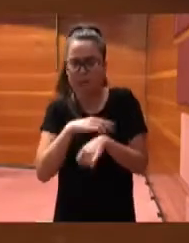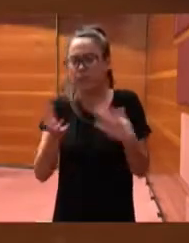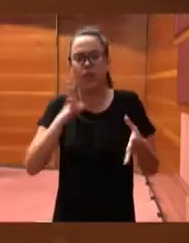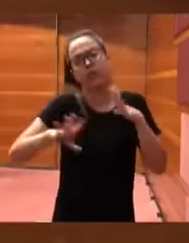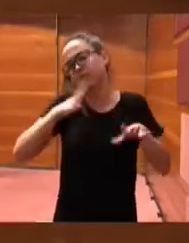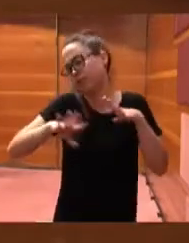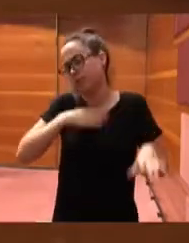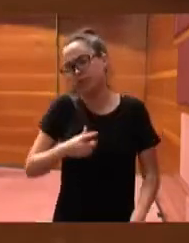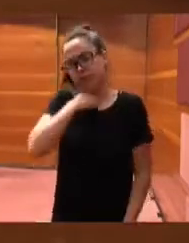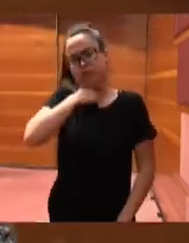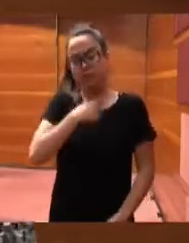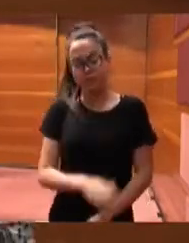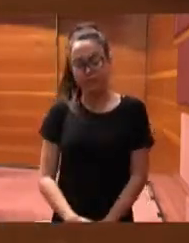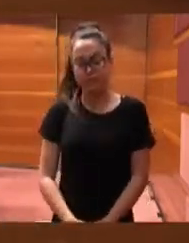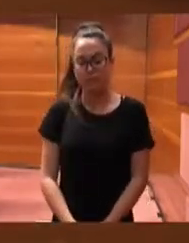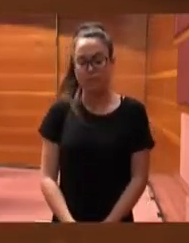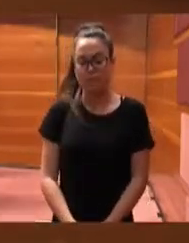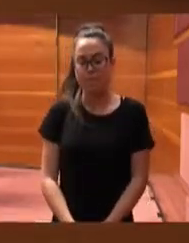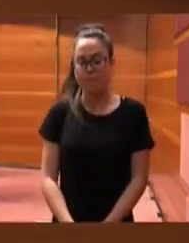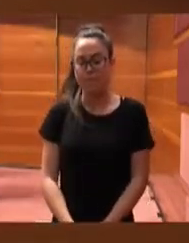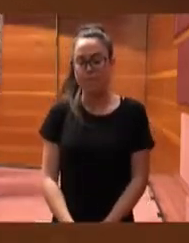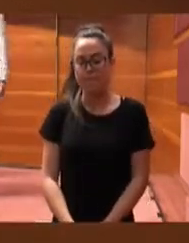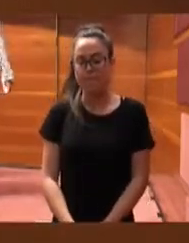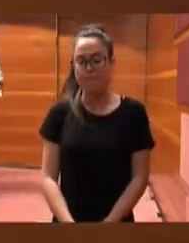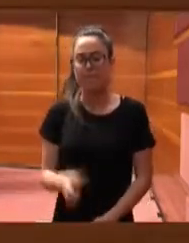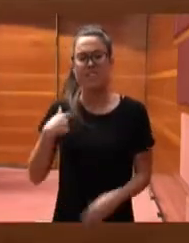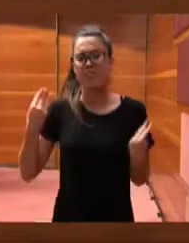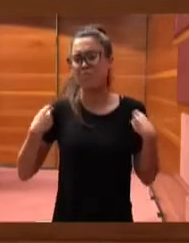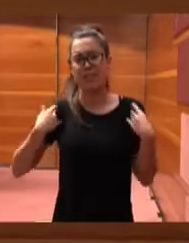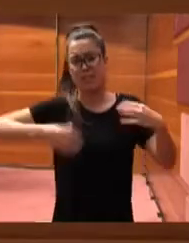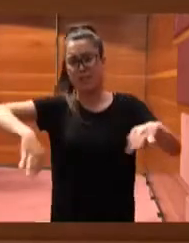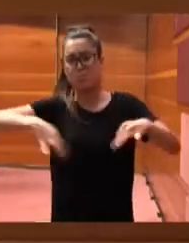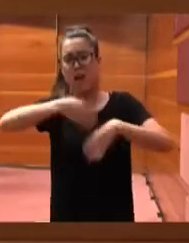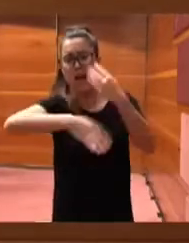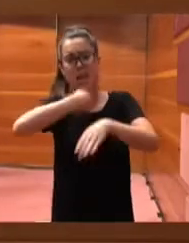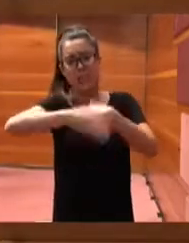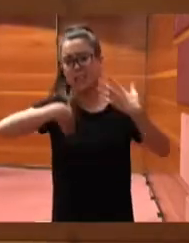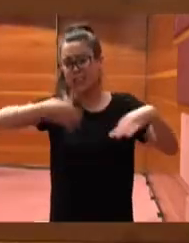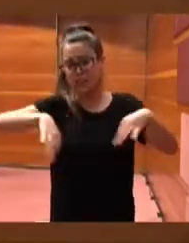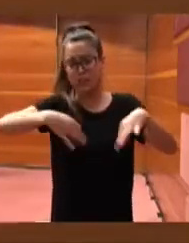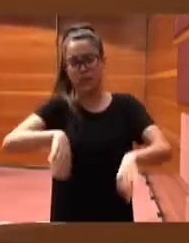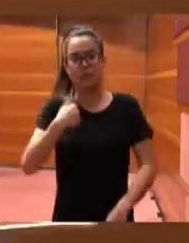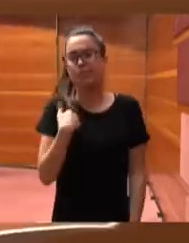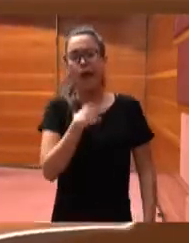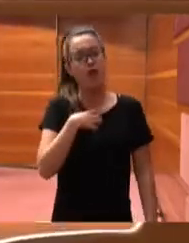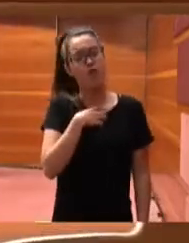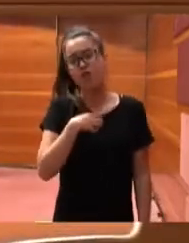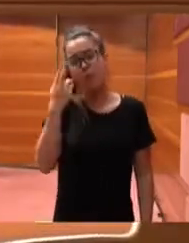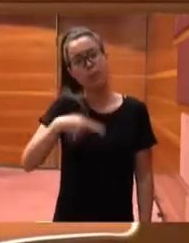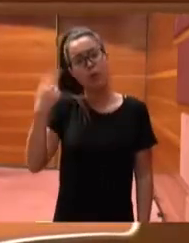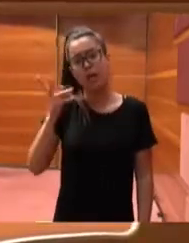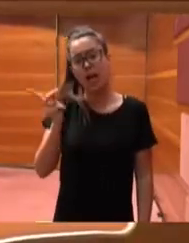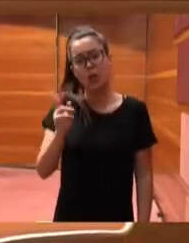tengo tiempo. Que vivo una vida normal. ¿vale? Pero es que no soy funcionaria pública y